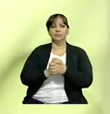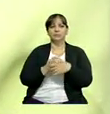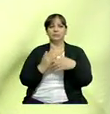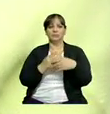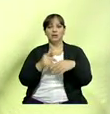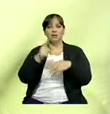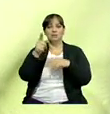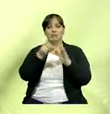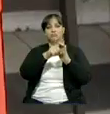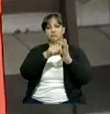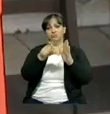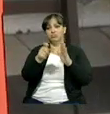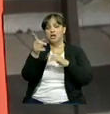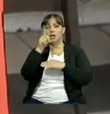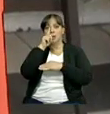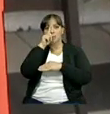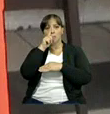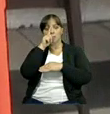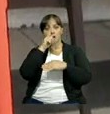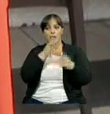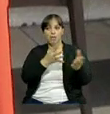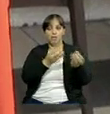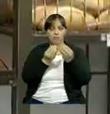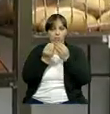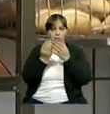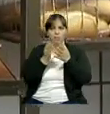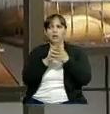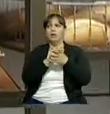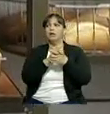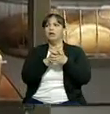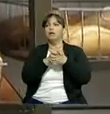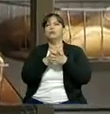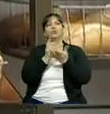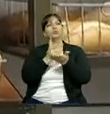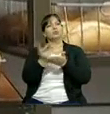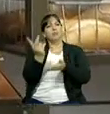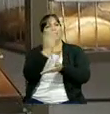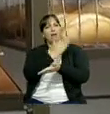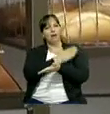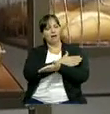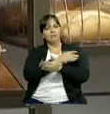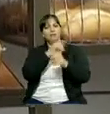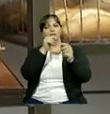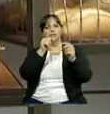comerciales los robos son constantes en el sector hace 15 días